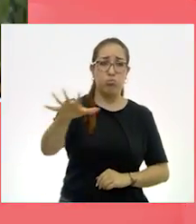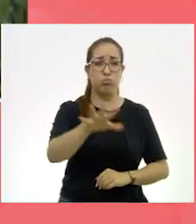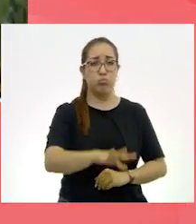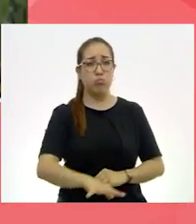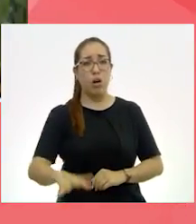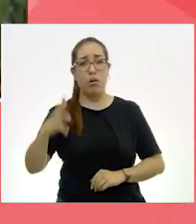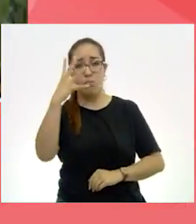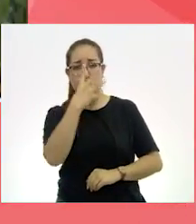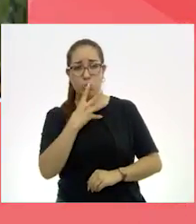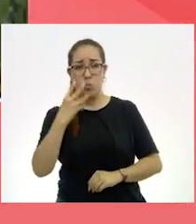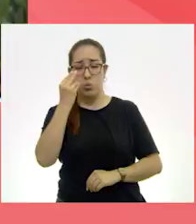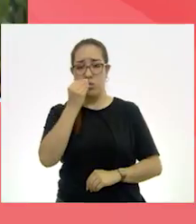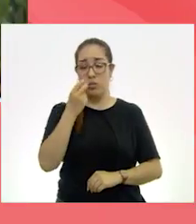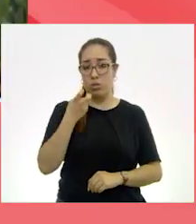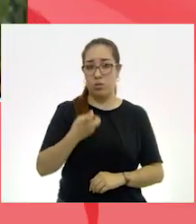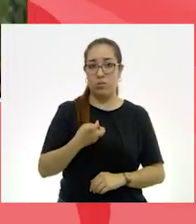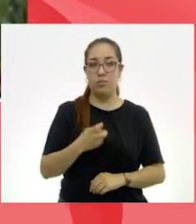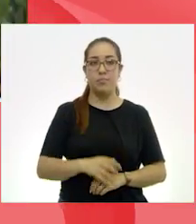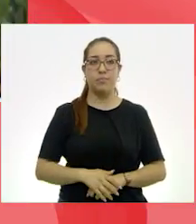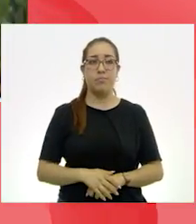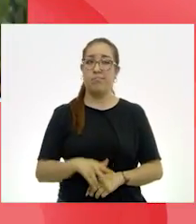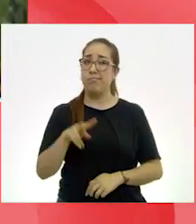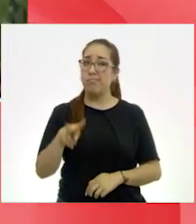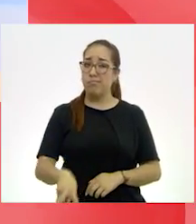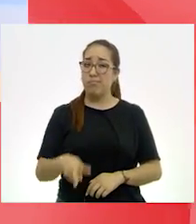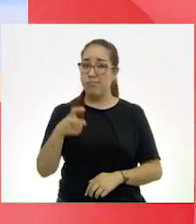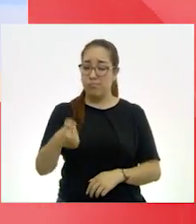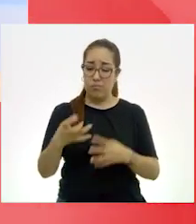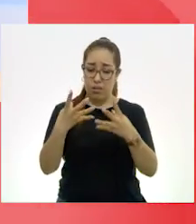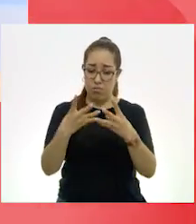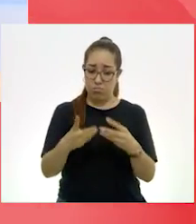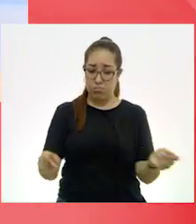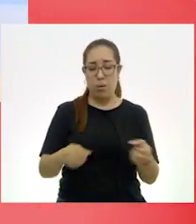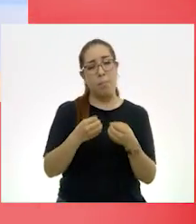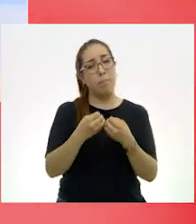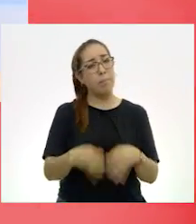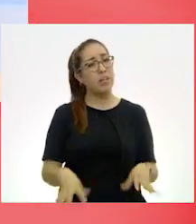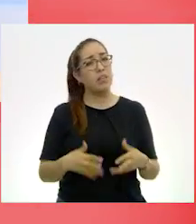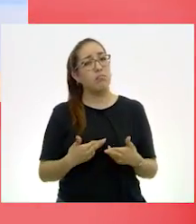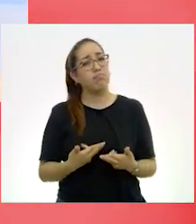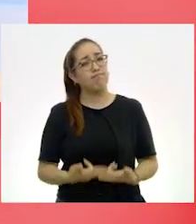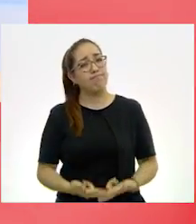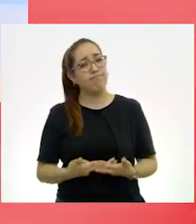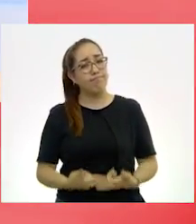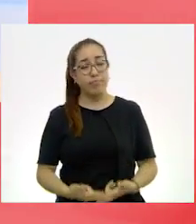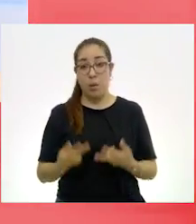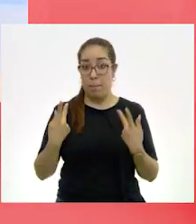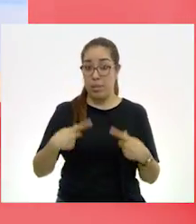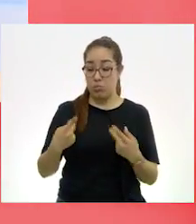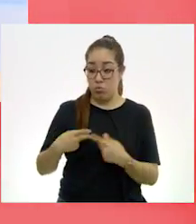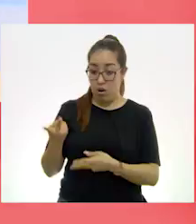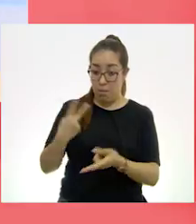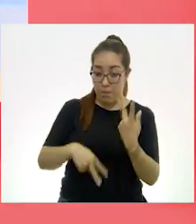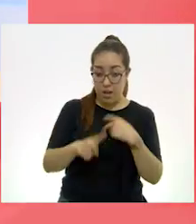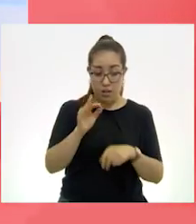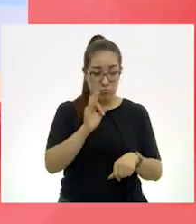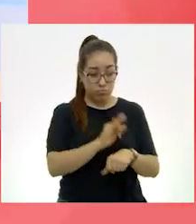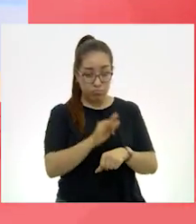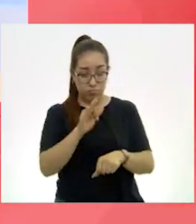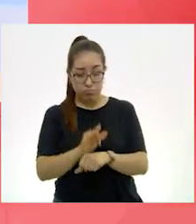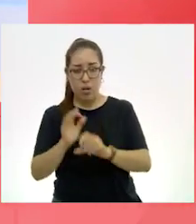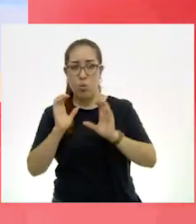entorno, perdón, y realmente es una pérdida muy grande. Llegaron los cuidadores de las haciendas, llegaron